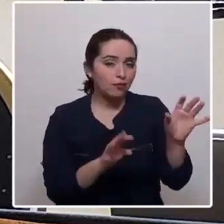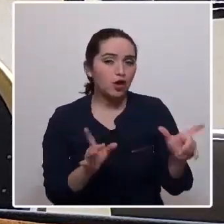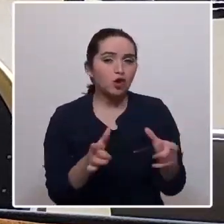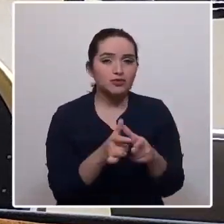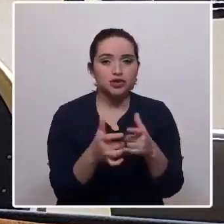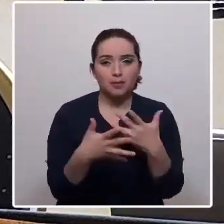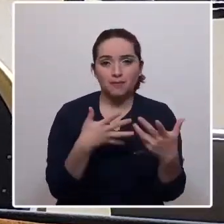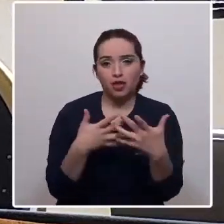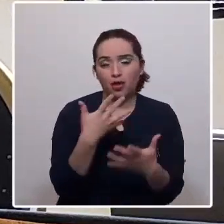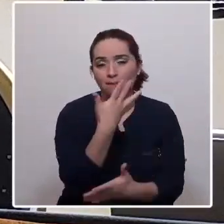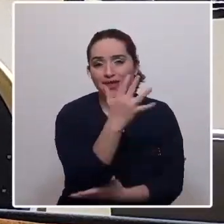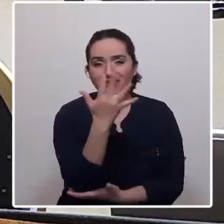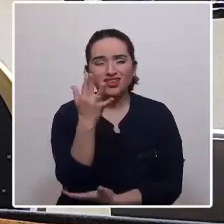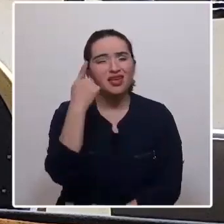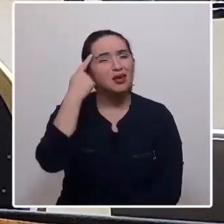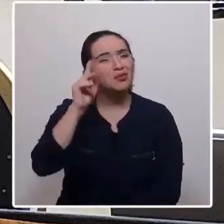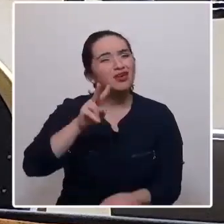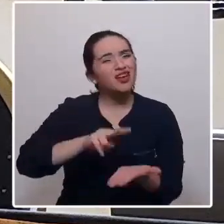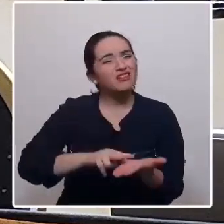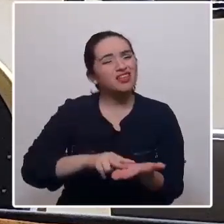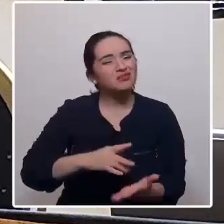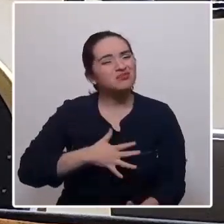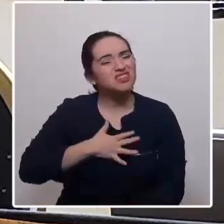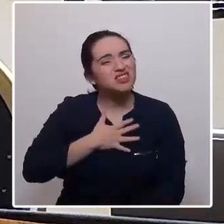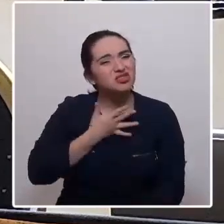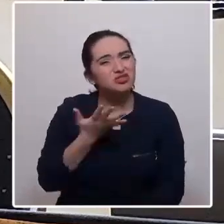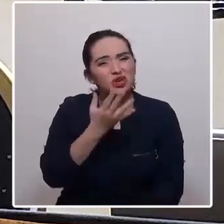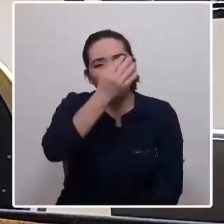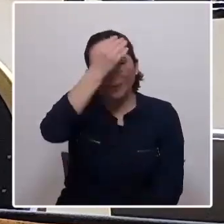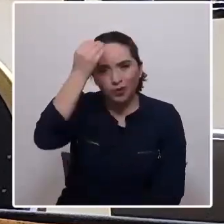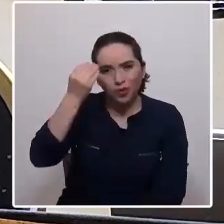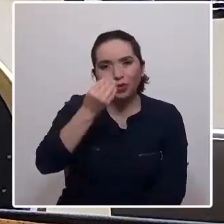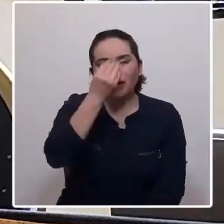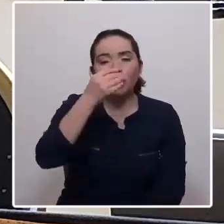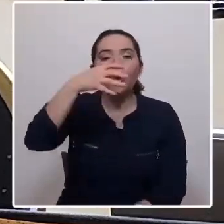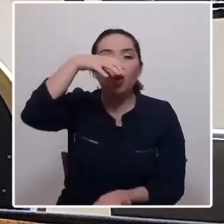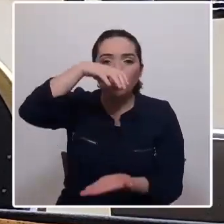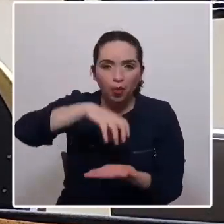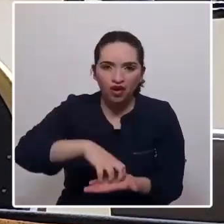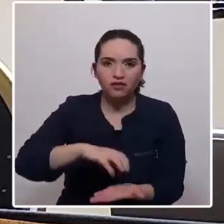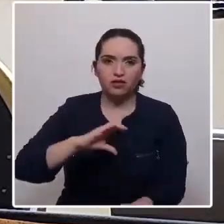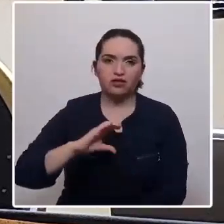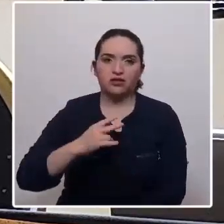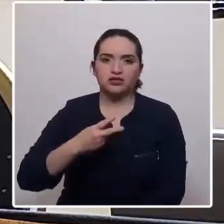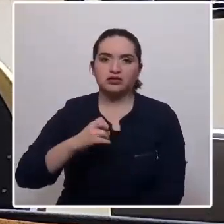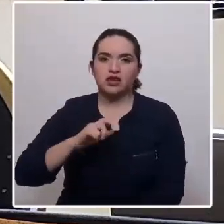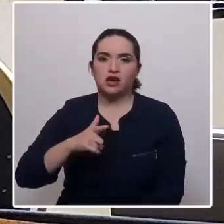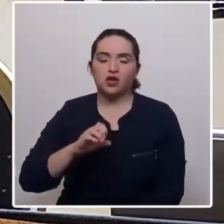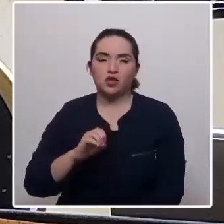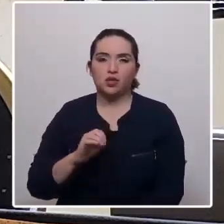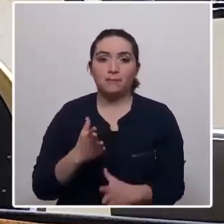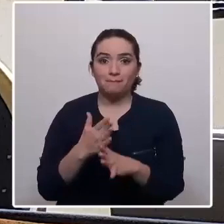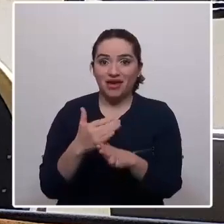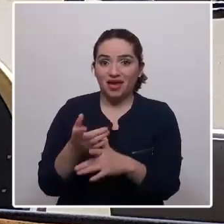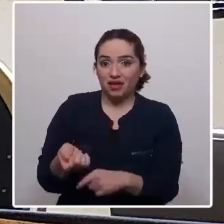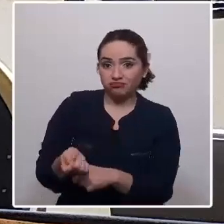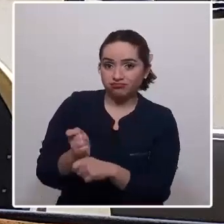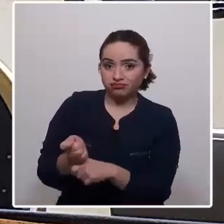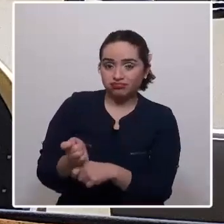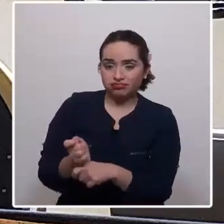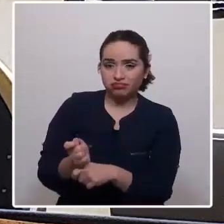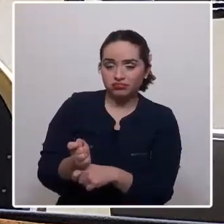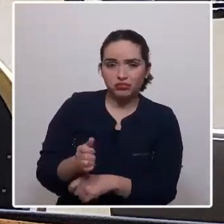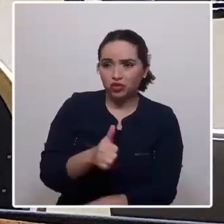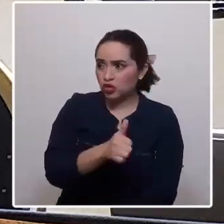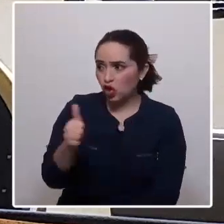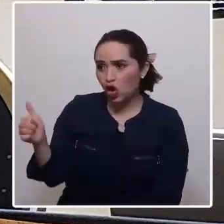Ambiente. Pero la verdad es cierto que la preocupación del pueblo chango y la pesca artesanal en su totalidad, queremos manifestar